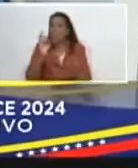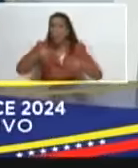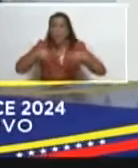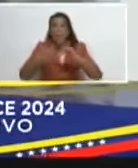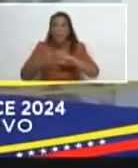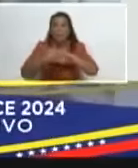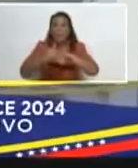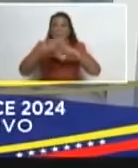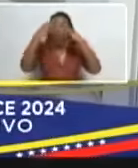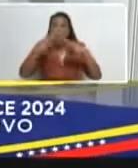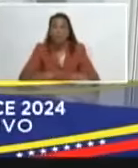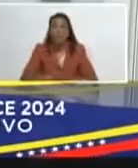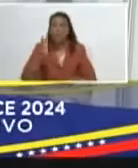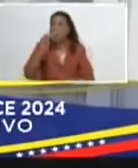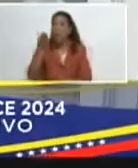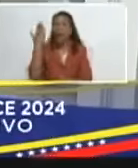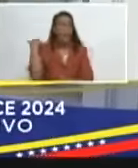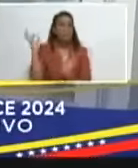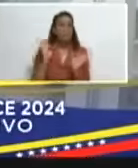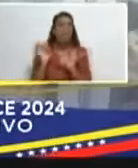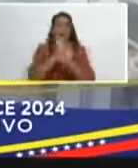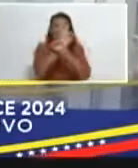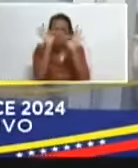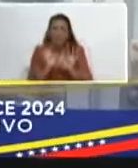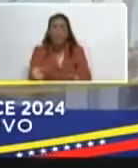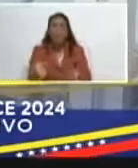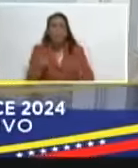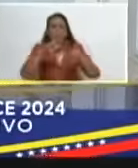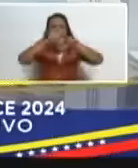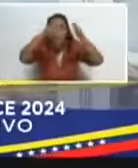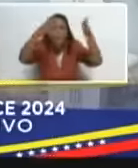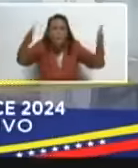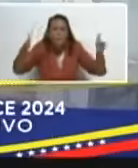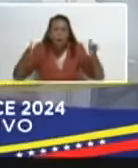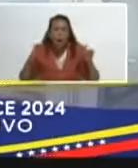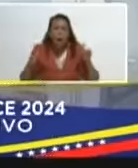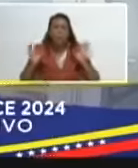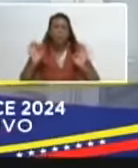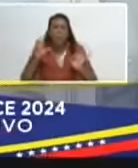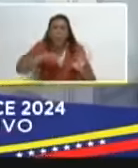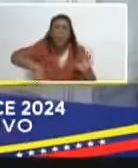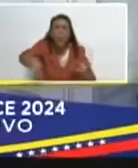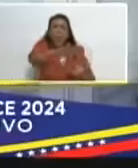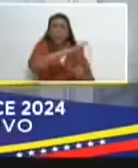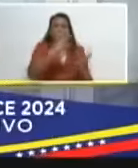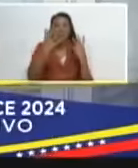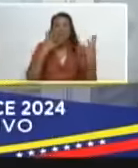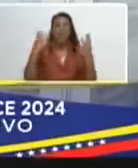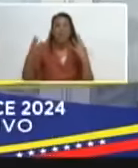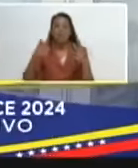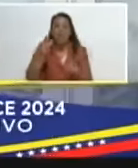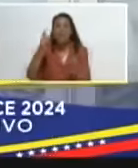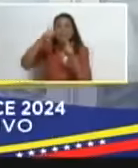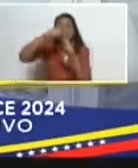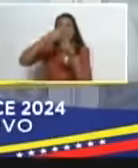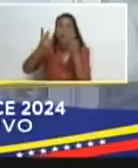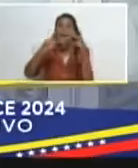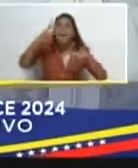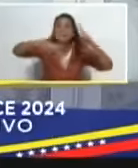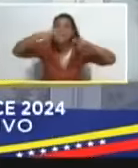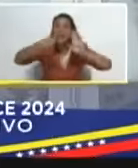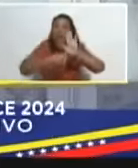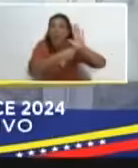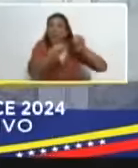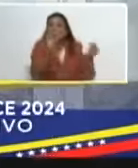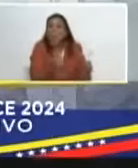innovador lo que hicimos aquí. Nunca antes se había visto una sala de desposte en medio de una feria productiva, por lo que puedo decir